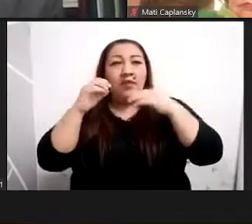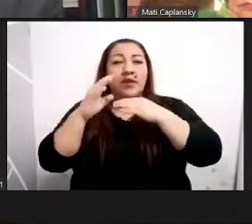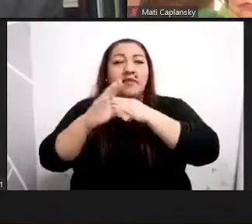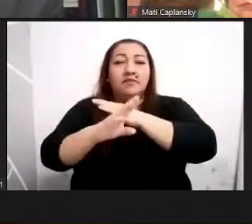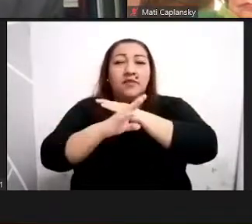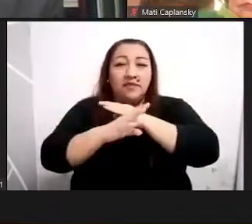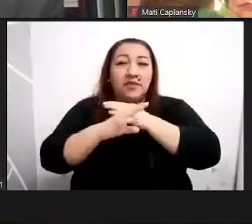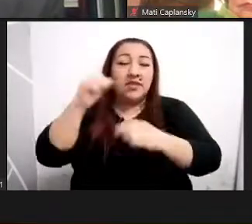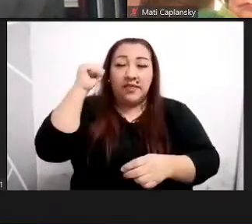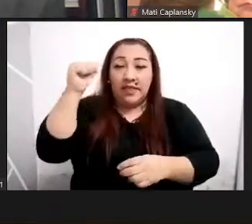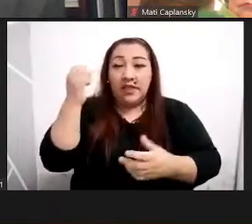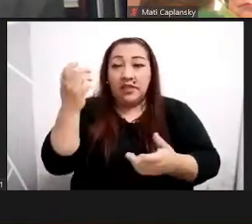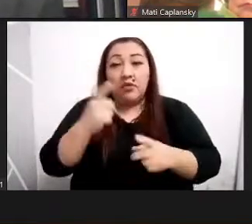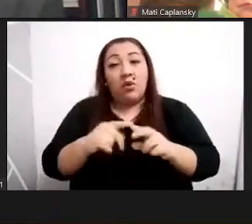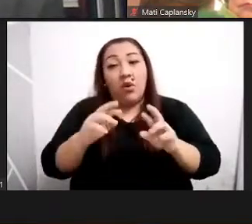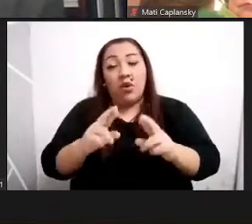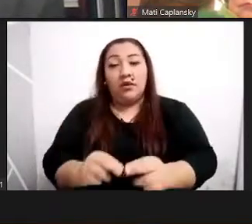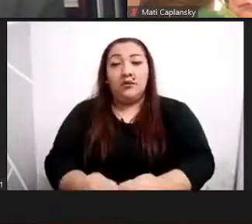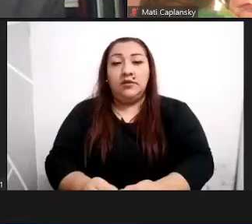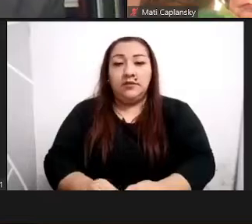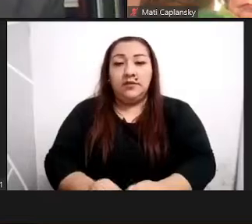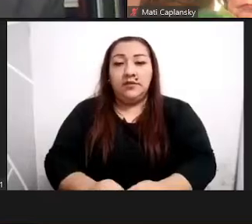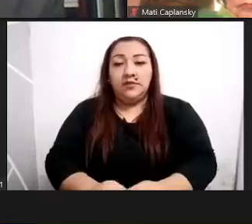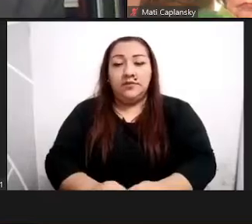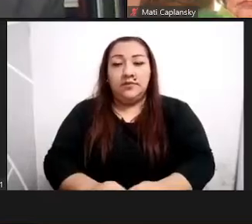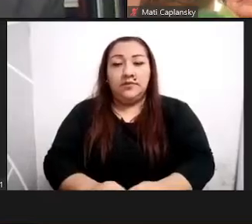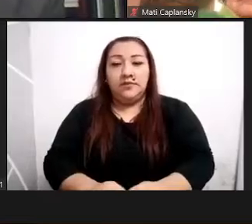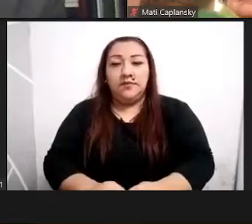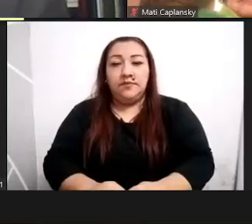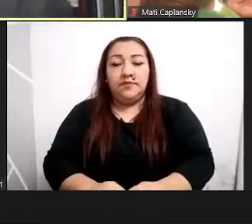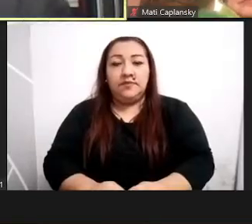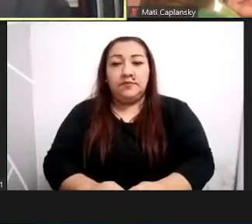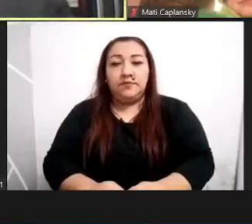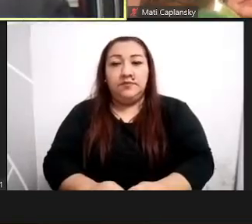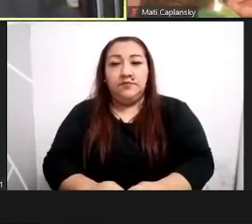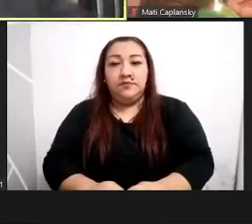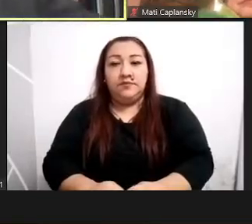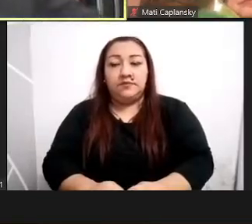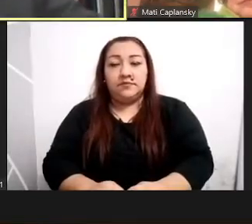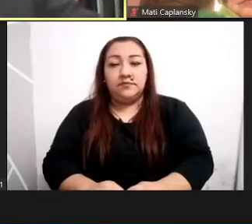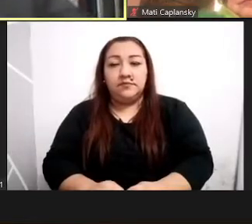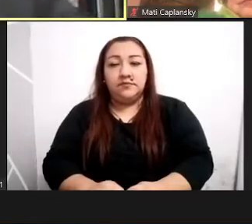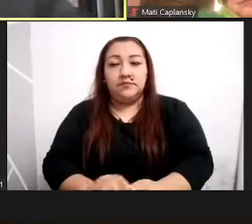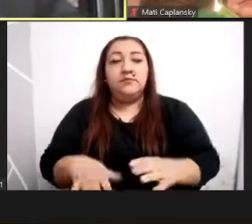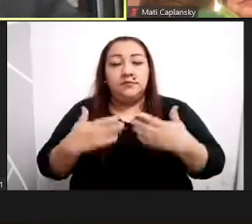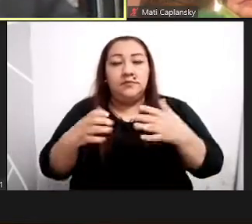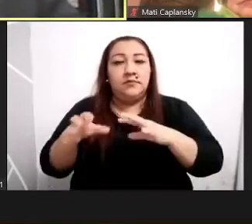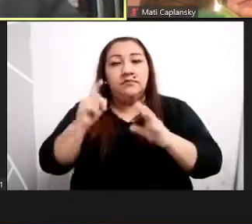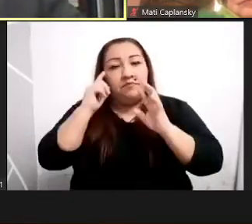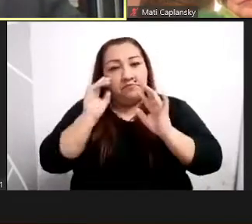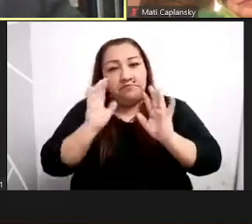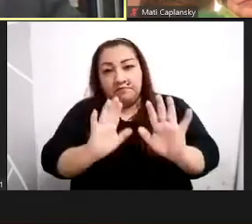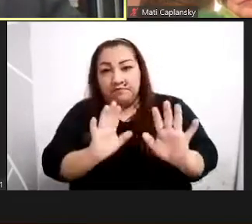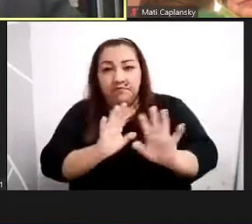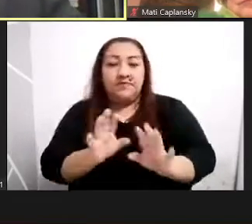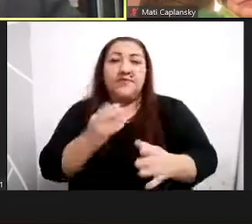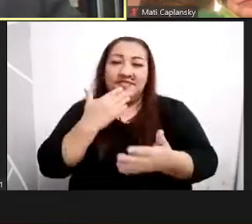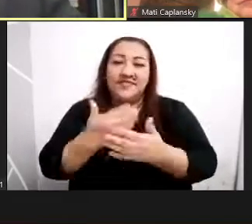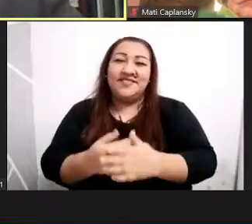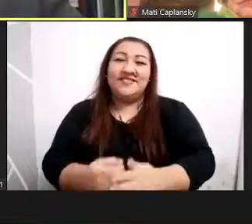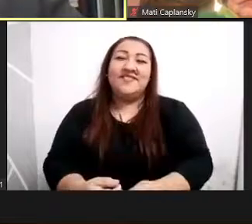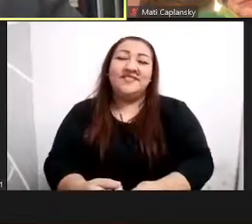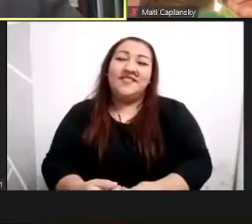hacen, ¿no? Ahí quedan mis reflexiones por ahora. Gracias, Cintia. Inmediatamente pasamos a